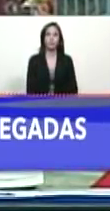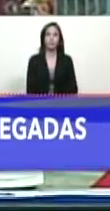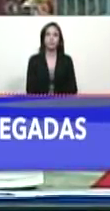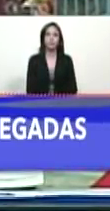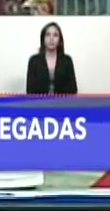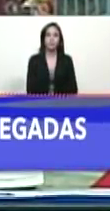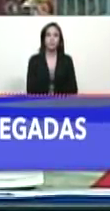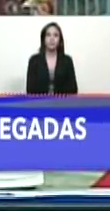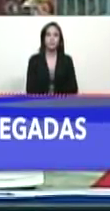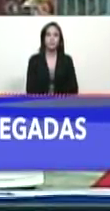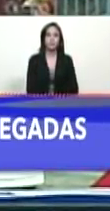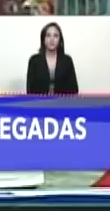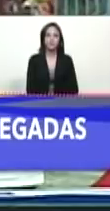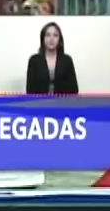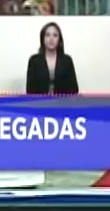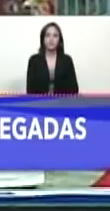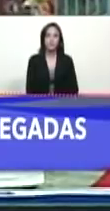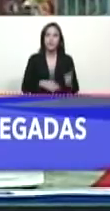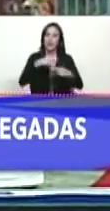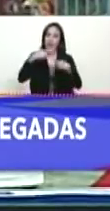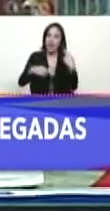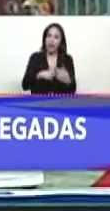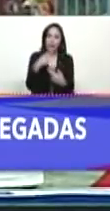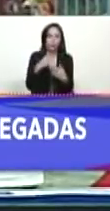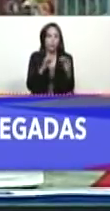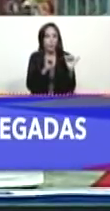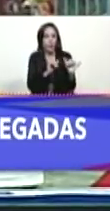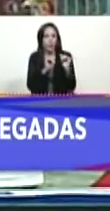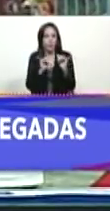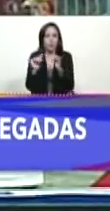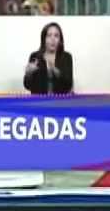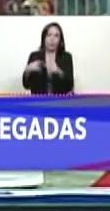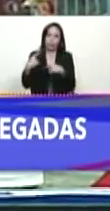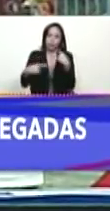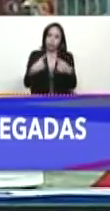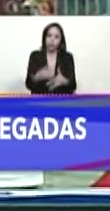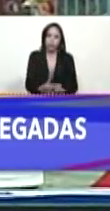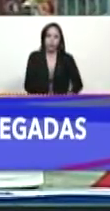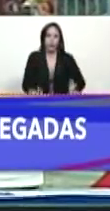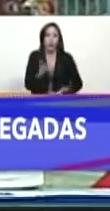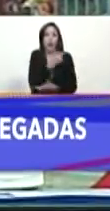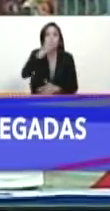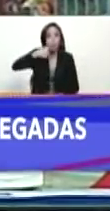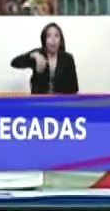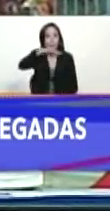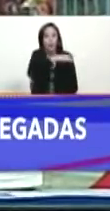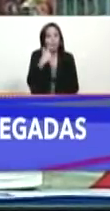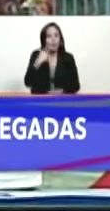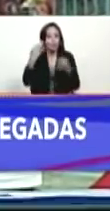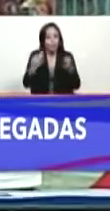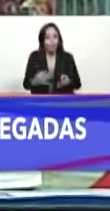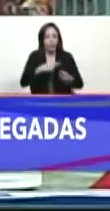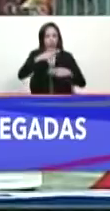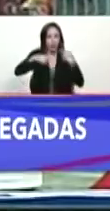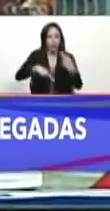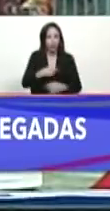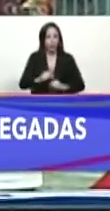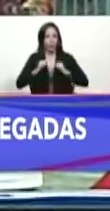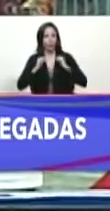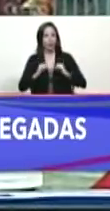todos los días. La revolución cotidiana. Eso es tener un pueblo revolucionado